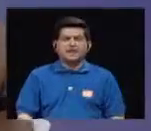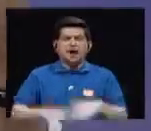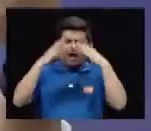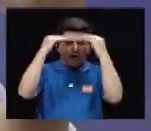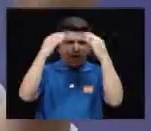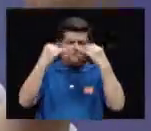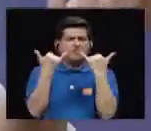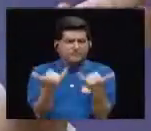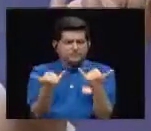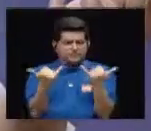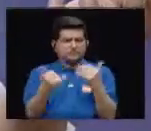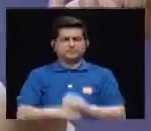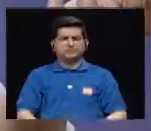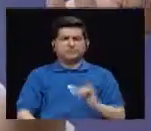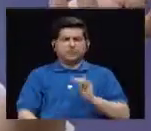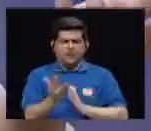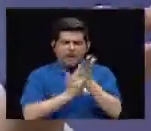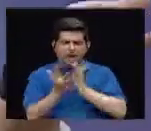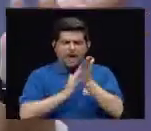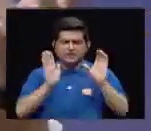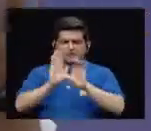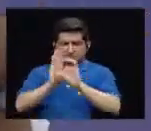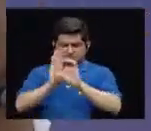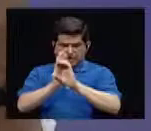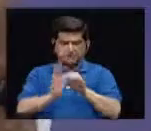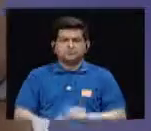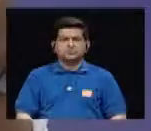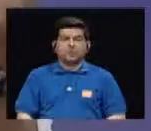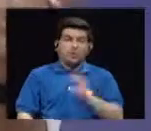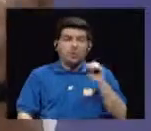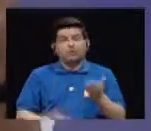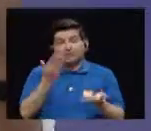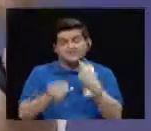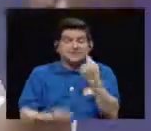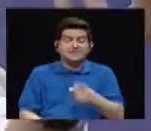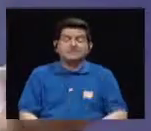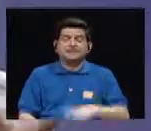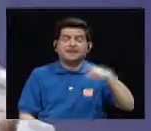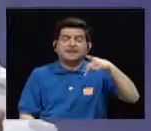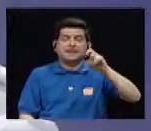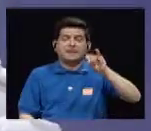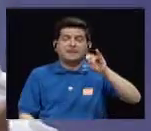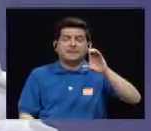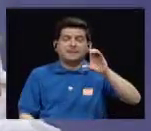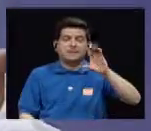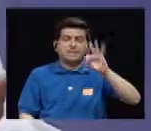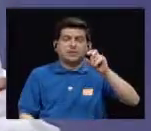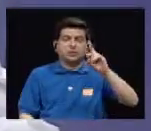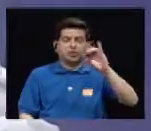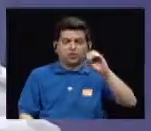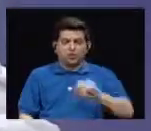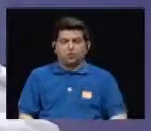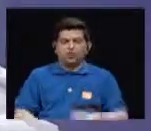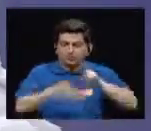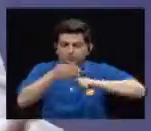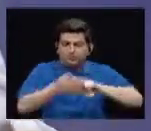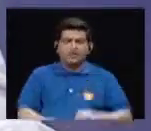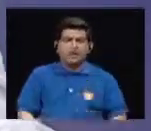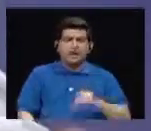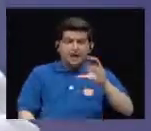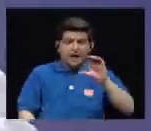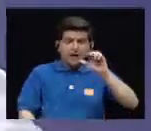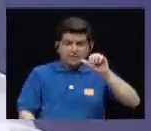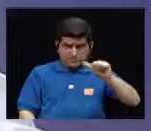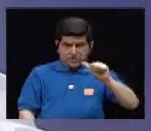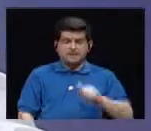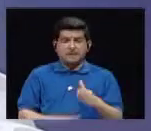de información, es tener acceso fotográfico, bueno, pictórico, digamos, porque Carlos Aguilar fue el que básicamente ha